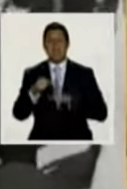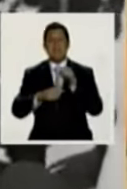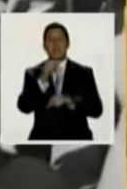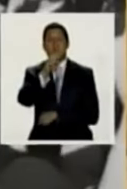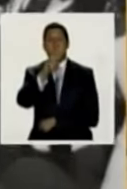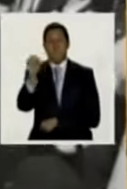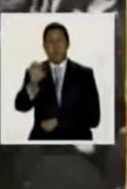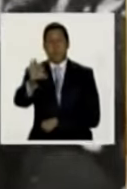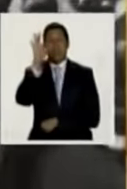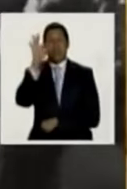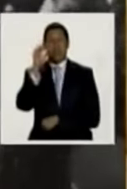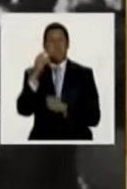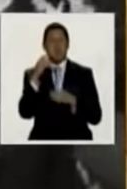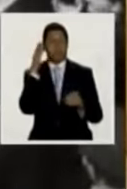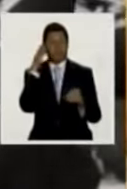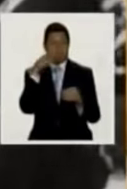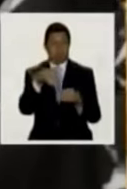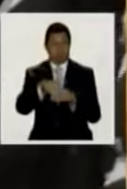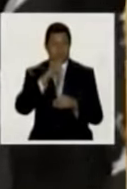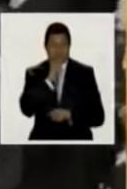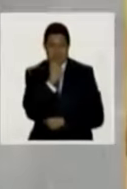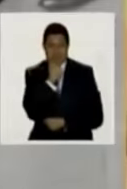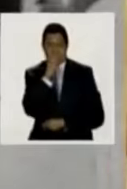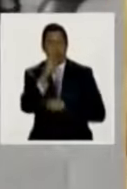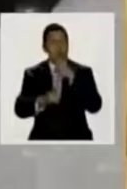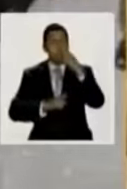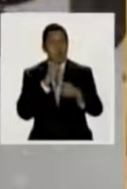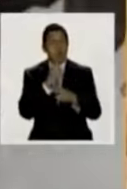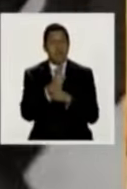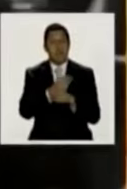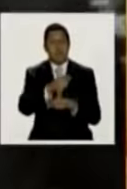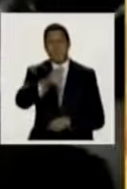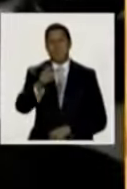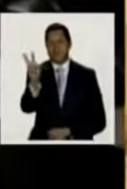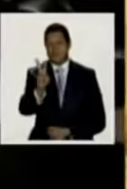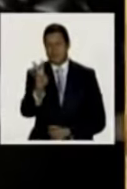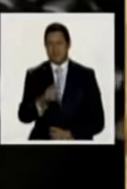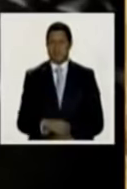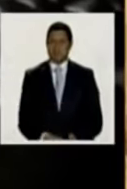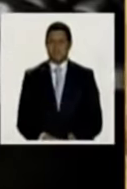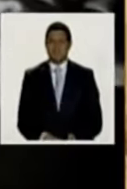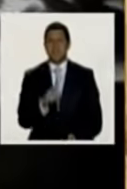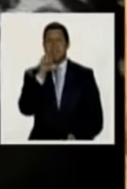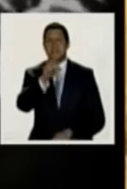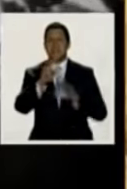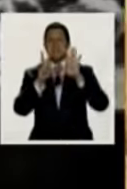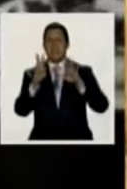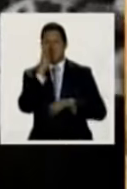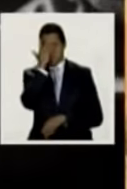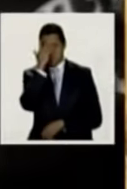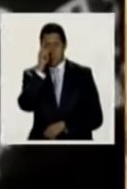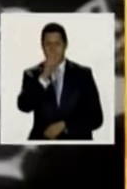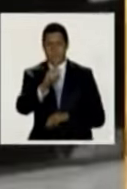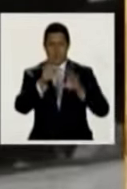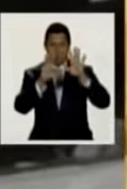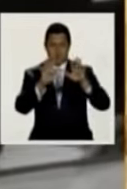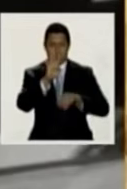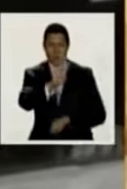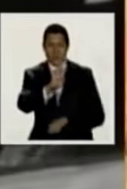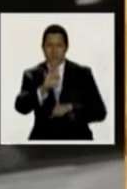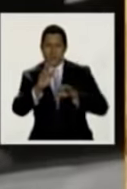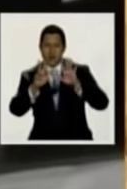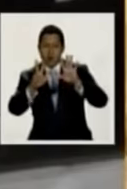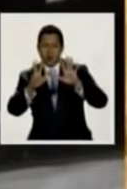XX elegido de manera directa, secreta y universal por los venezolanos. El 17 de febrero de